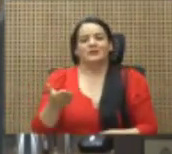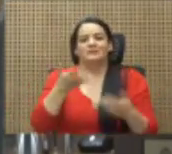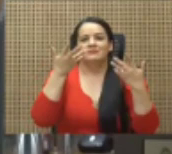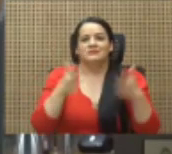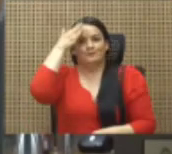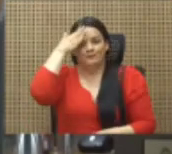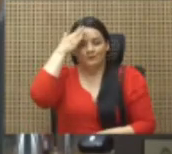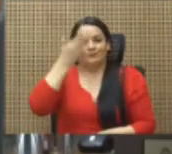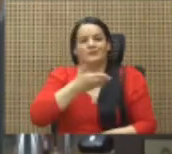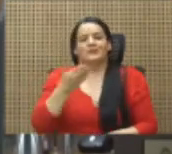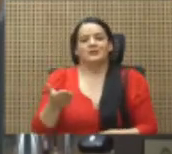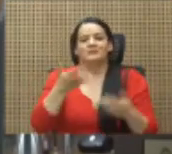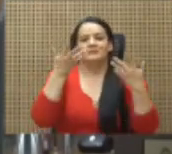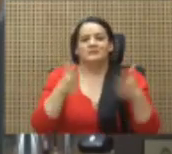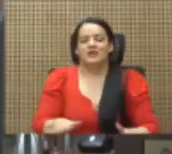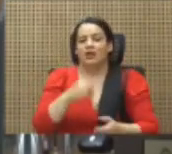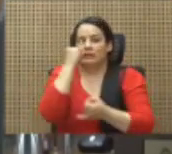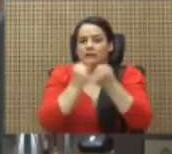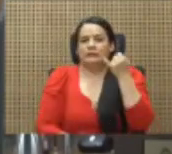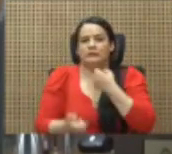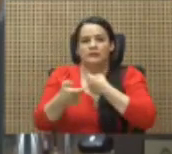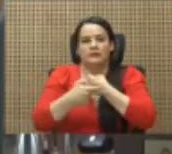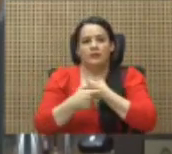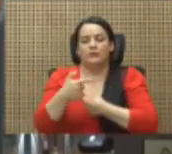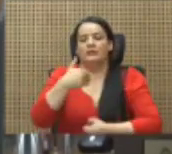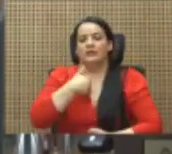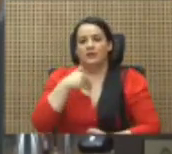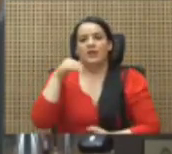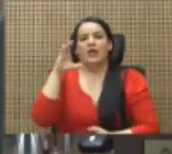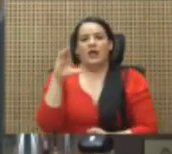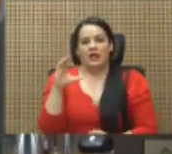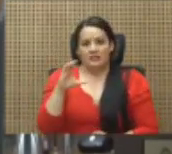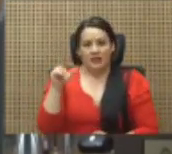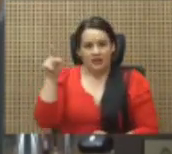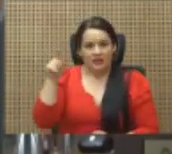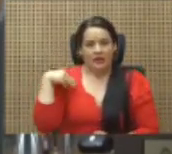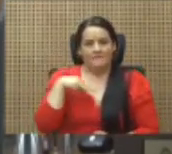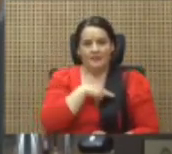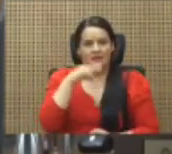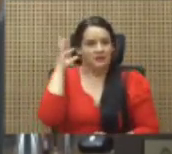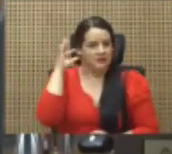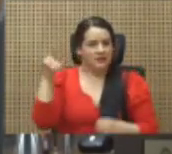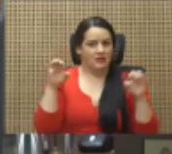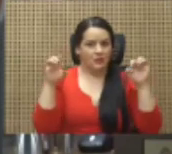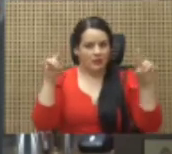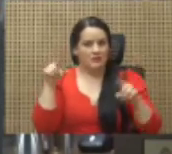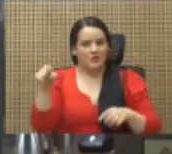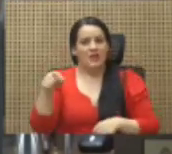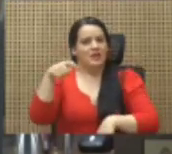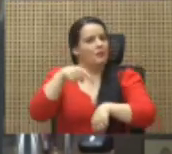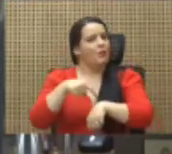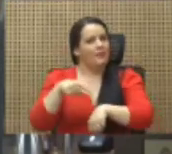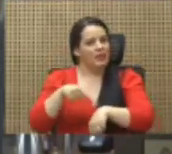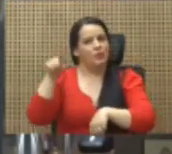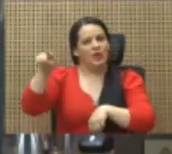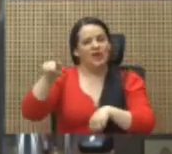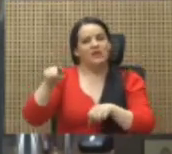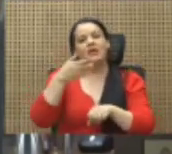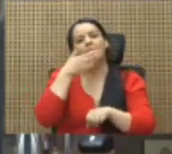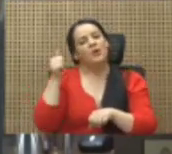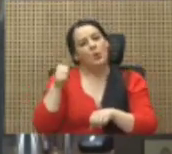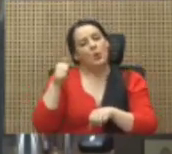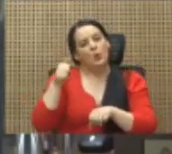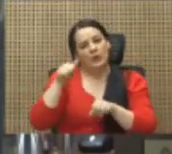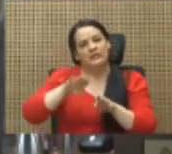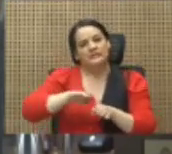acabó el tiempo que disponía doña Catarina y que ya es el momento que dé un paso al lado para el bien